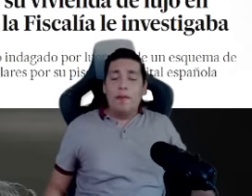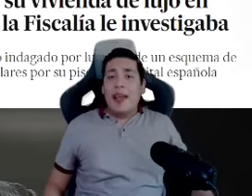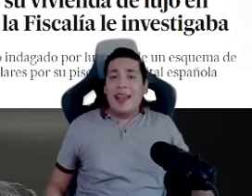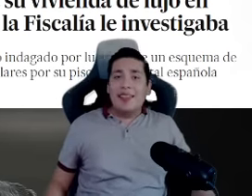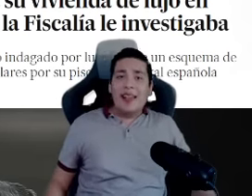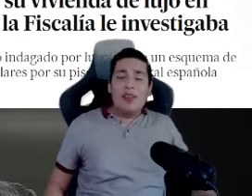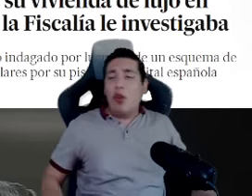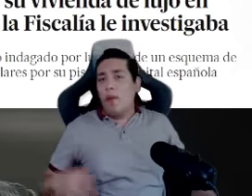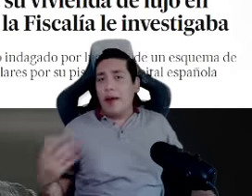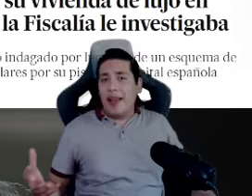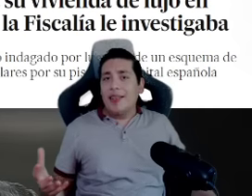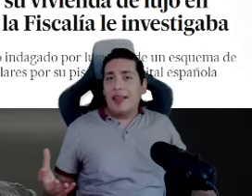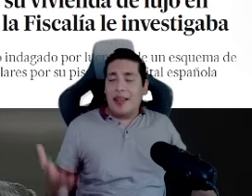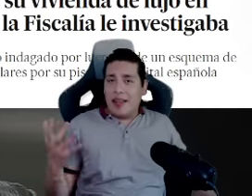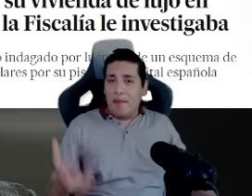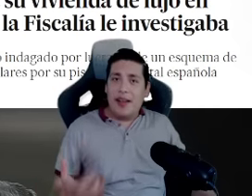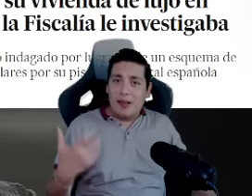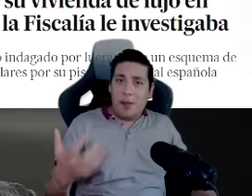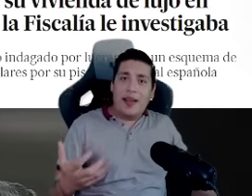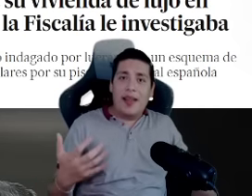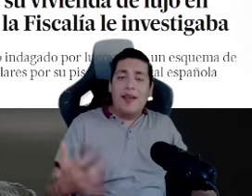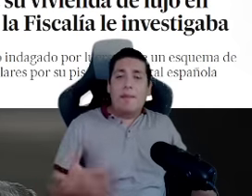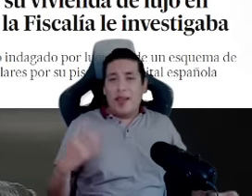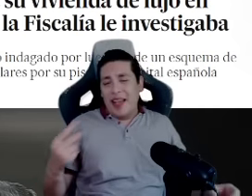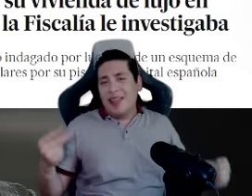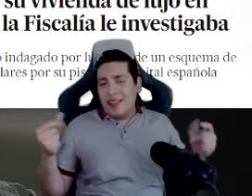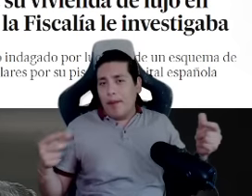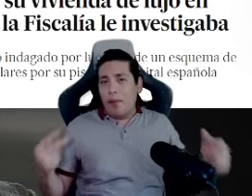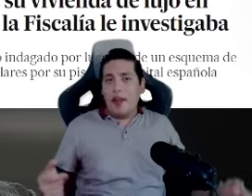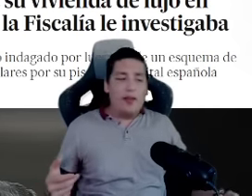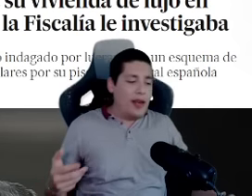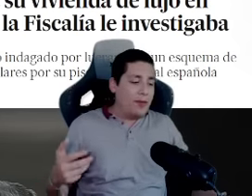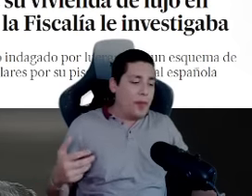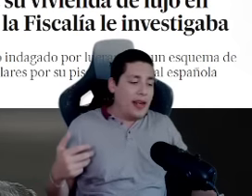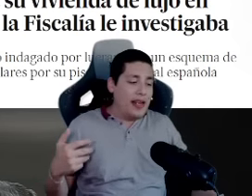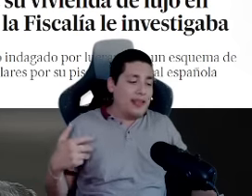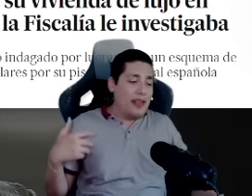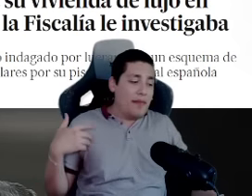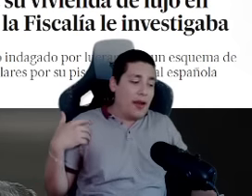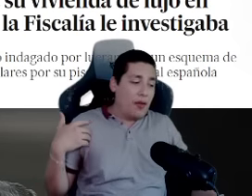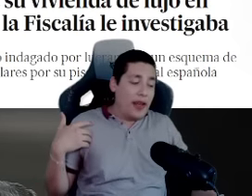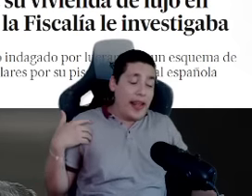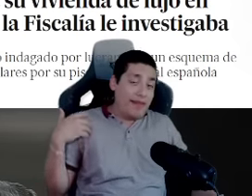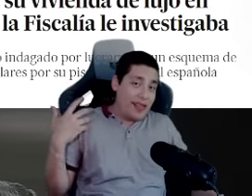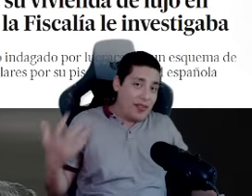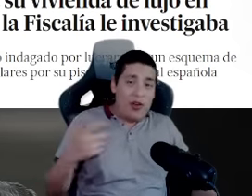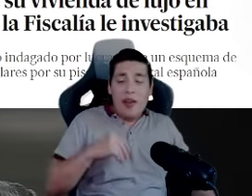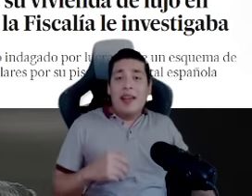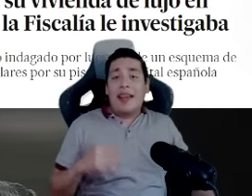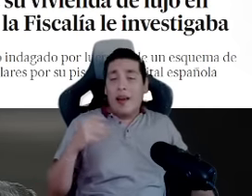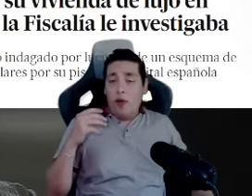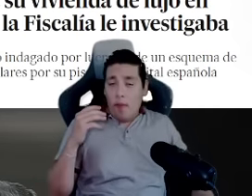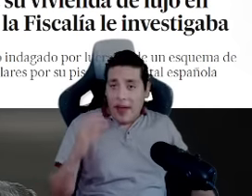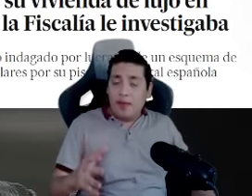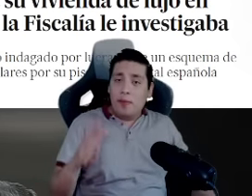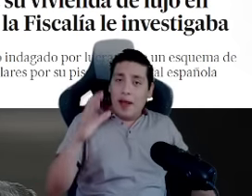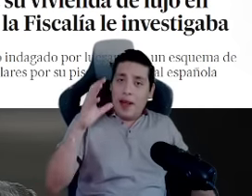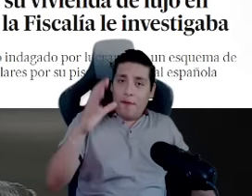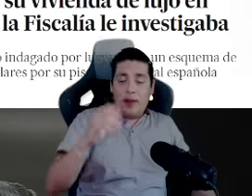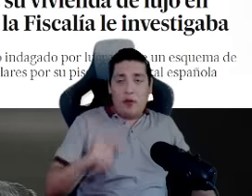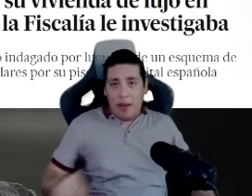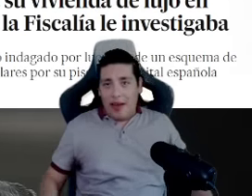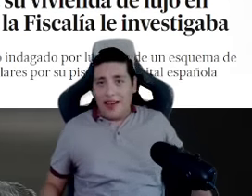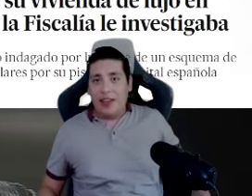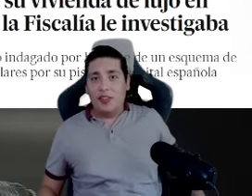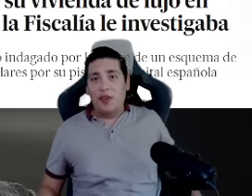venía diciendo es que todo parece que también España pues ya se está poniendo las pilas y entendió que lo más